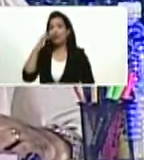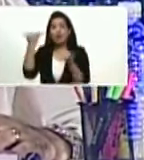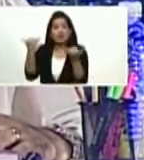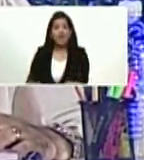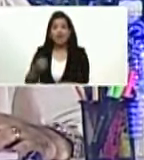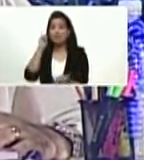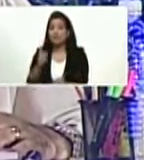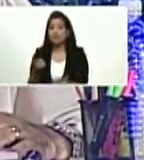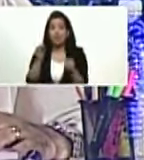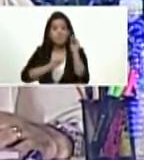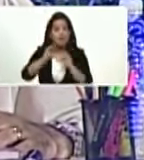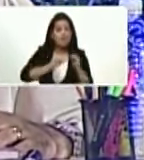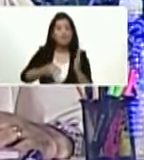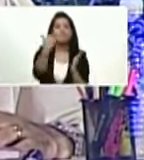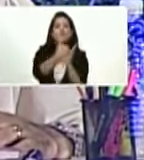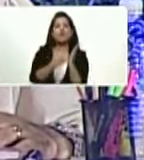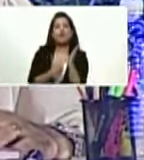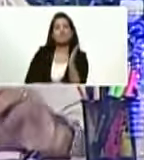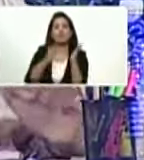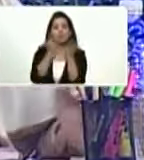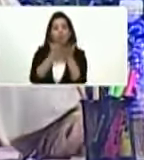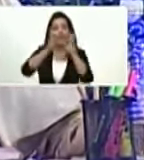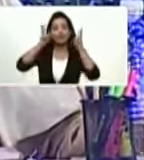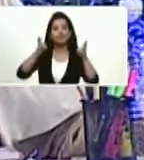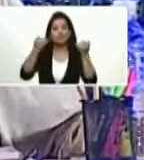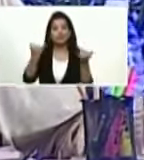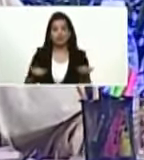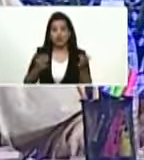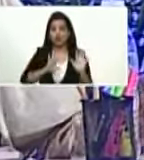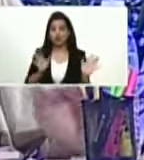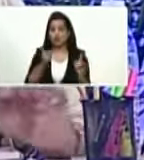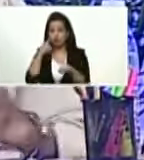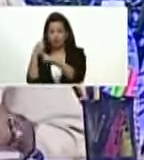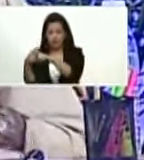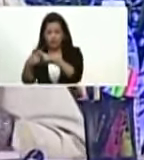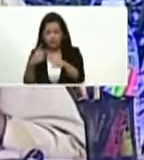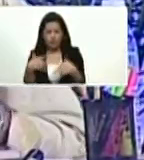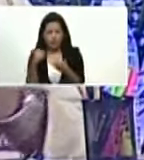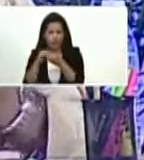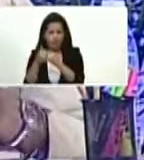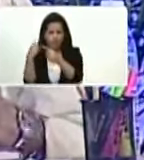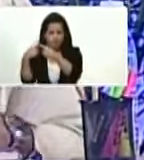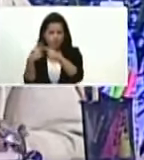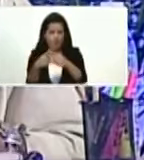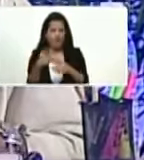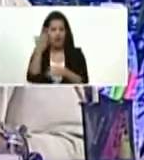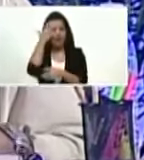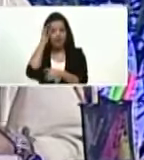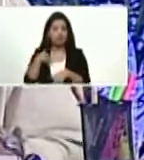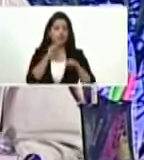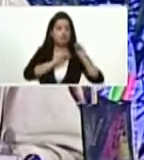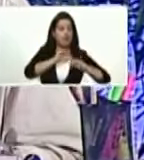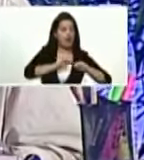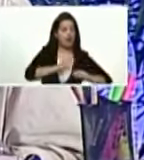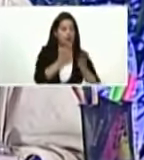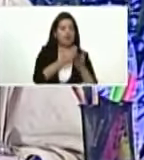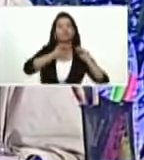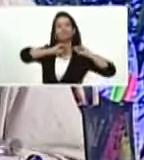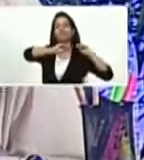diagnosticado los problemas que tenemos e inmediatamente echar para adelante. Yo creo que